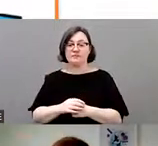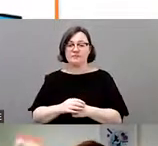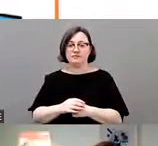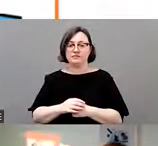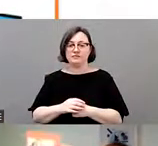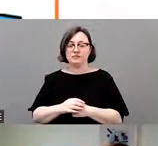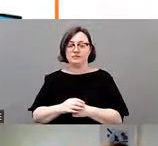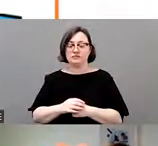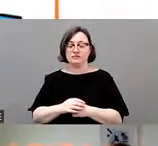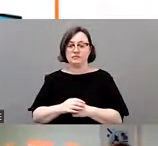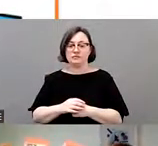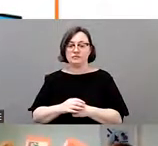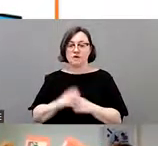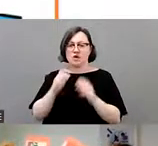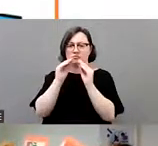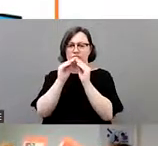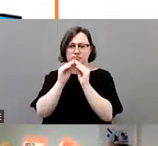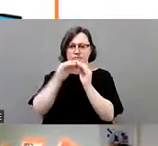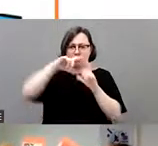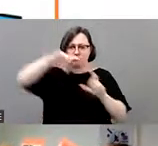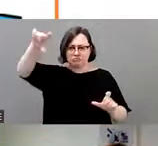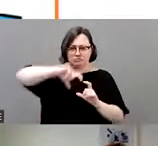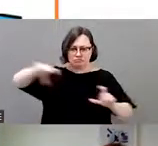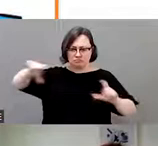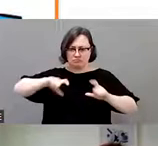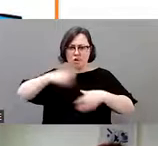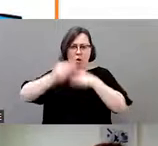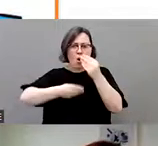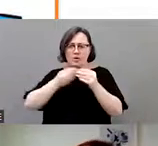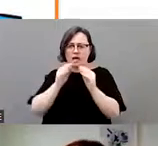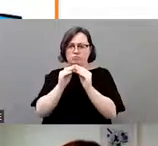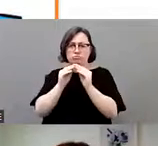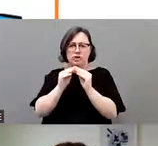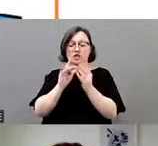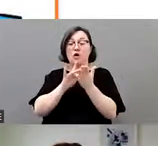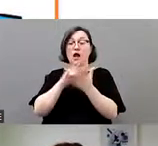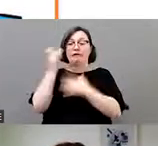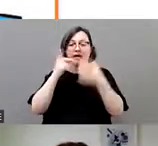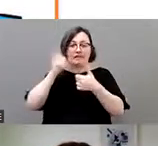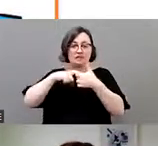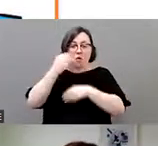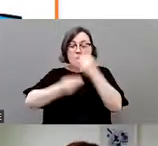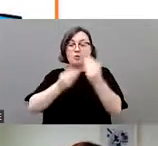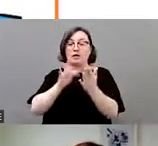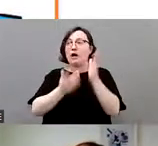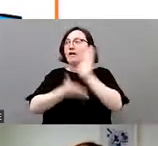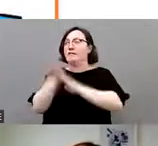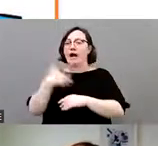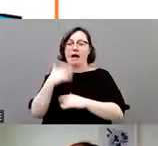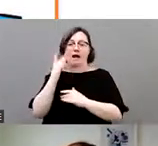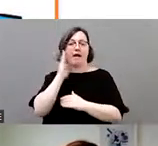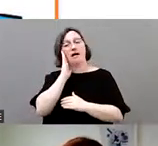Pues un montón que le hacía, que también la seguimos utilizando a veces para anticipar. Entonces, por ejemplo, nos vamos a la cama,